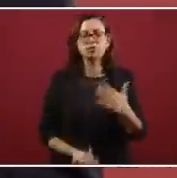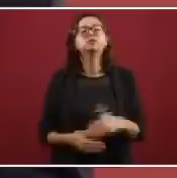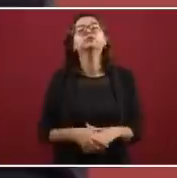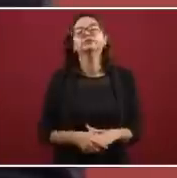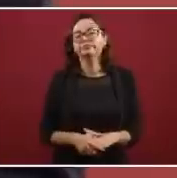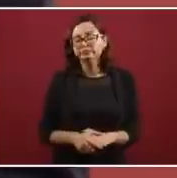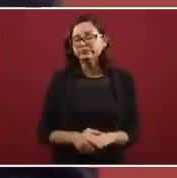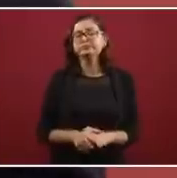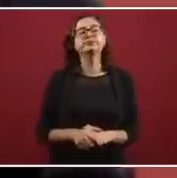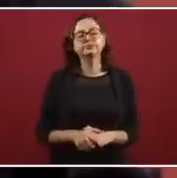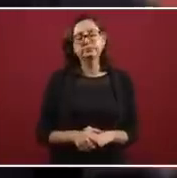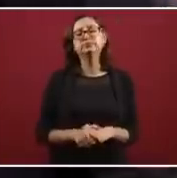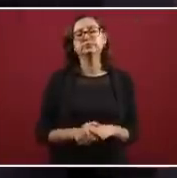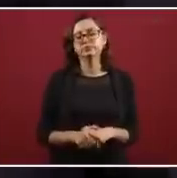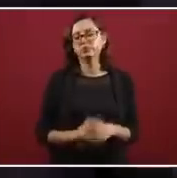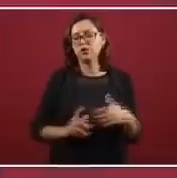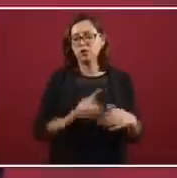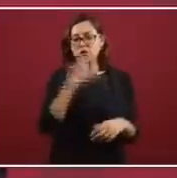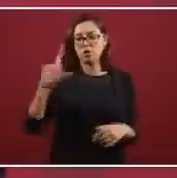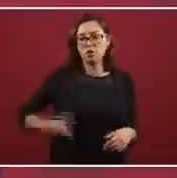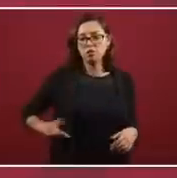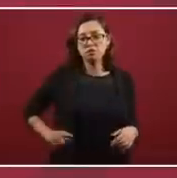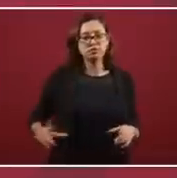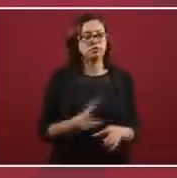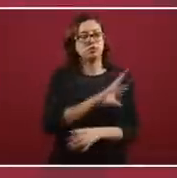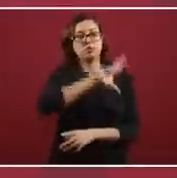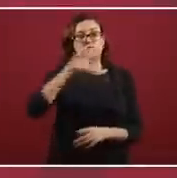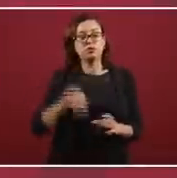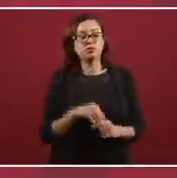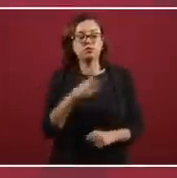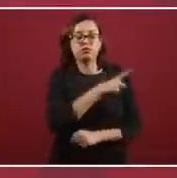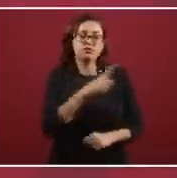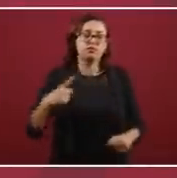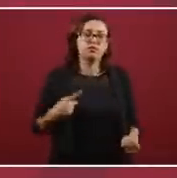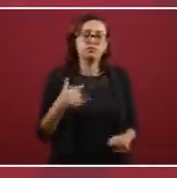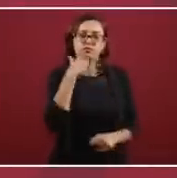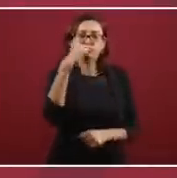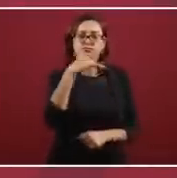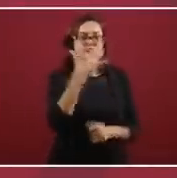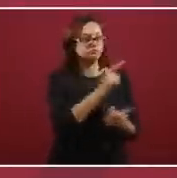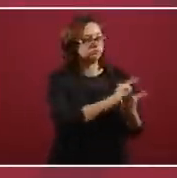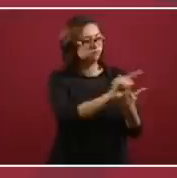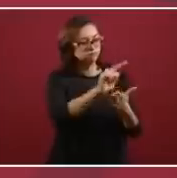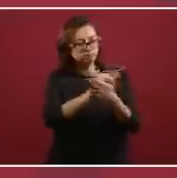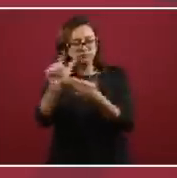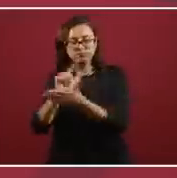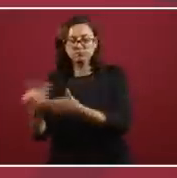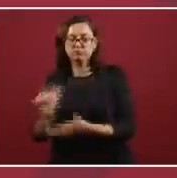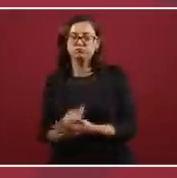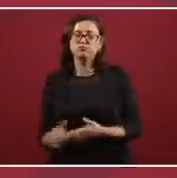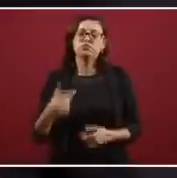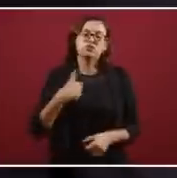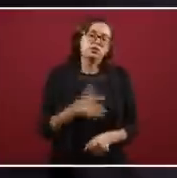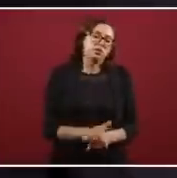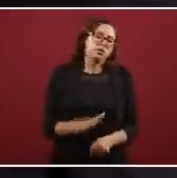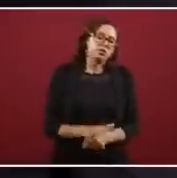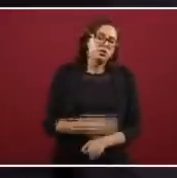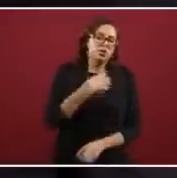de corrupción todo el gobierno. Estoy satisfecho porque ya